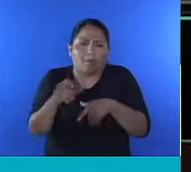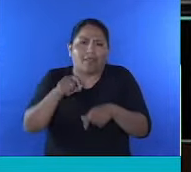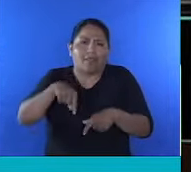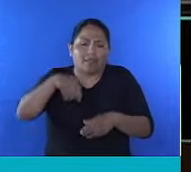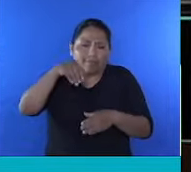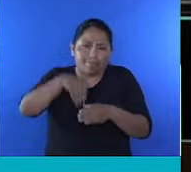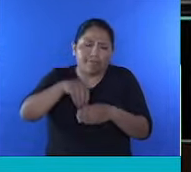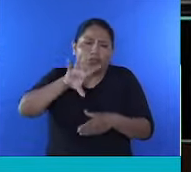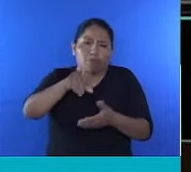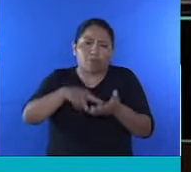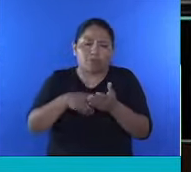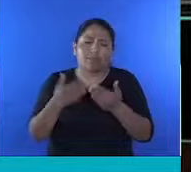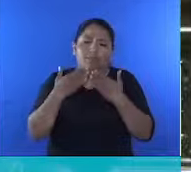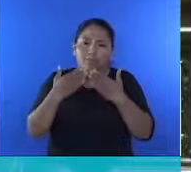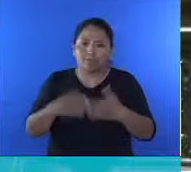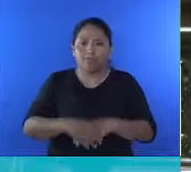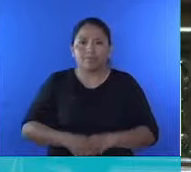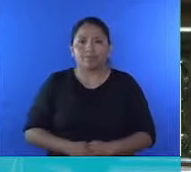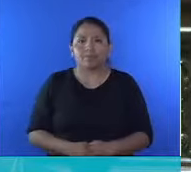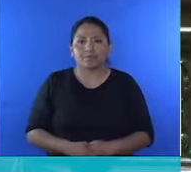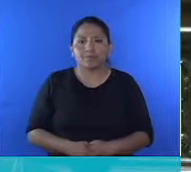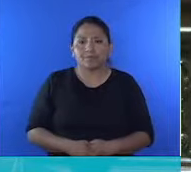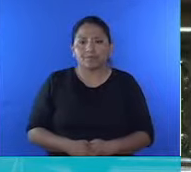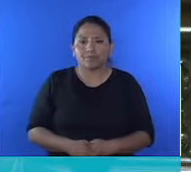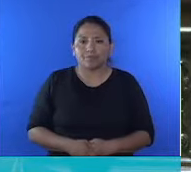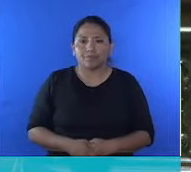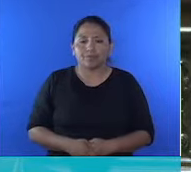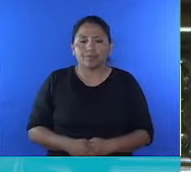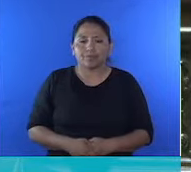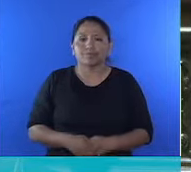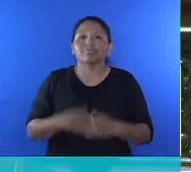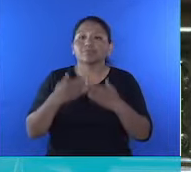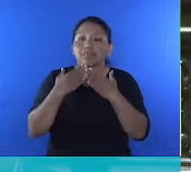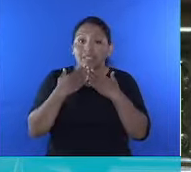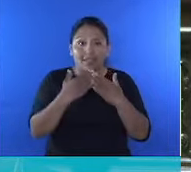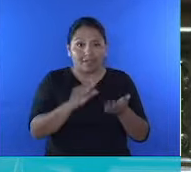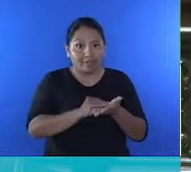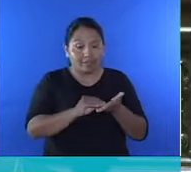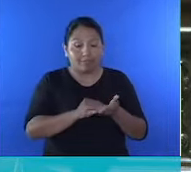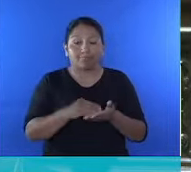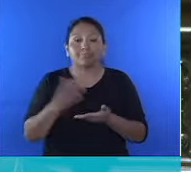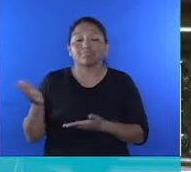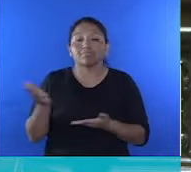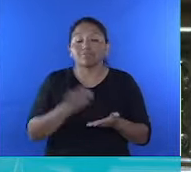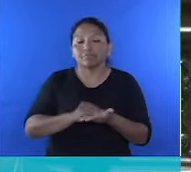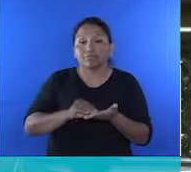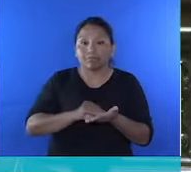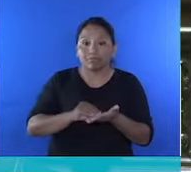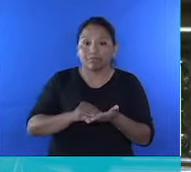provincia de Buenos Aires Muchas gracias muchas gracias señor diputado tiene la palabra el diputado